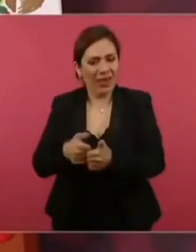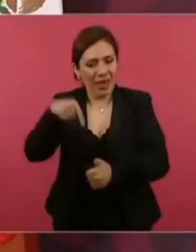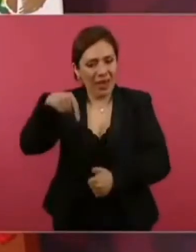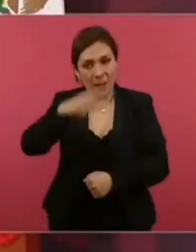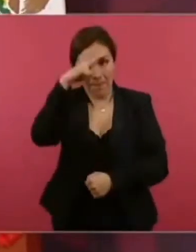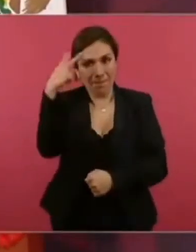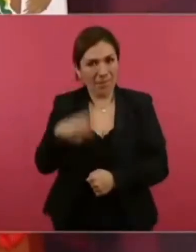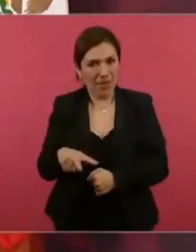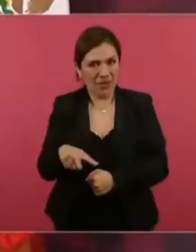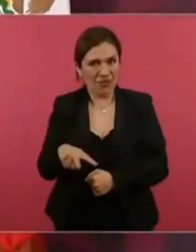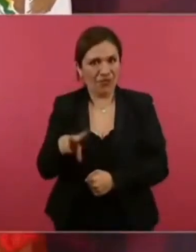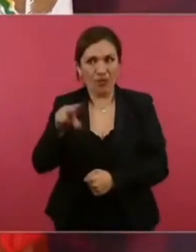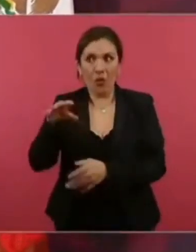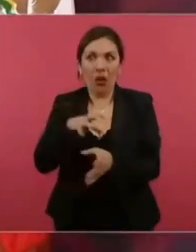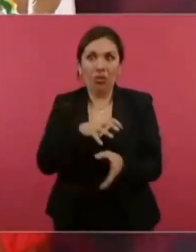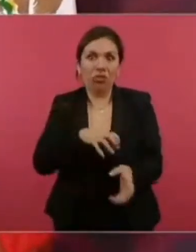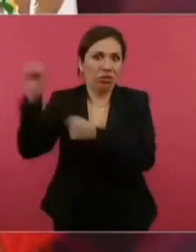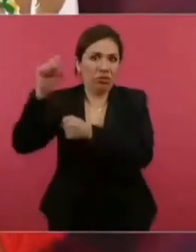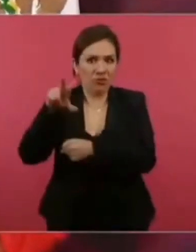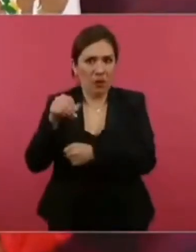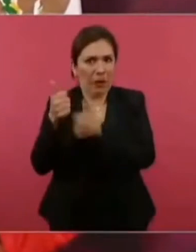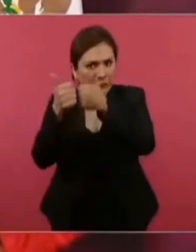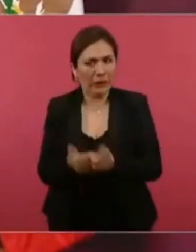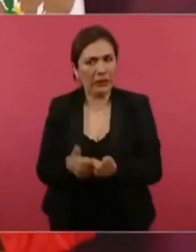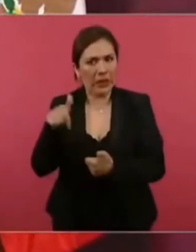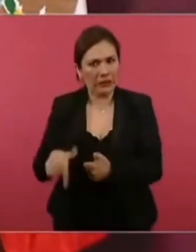nuestro país.